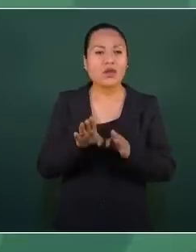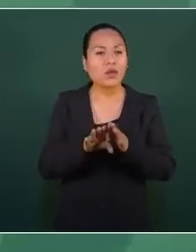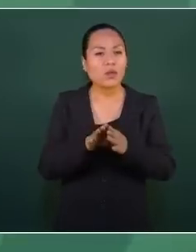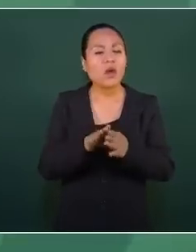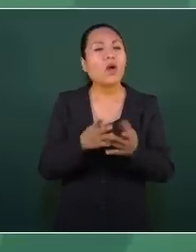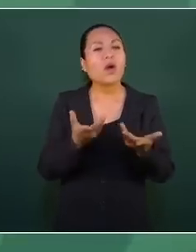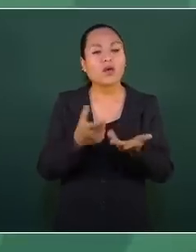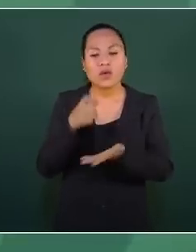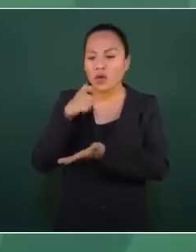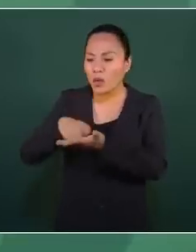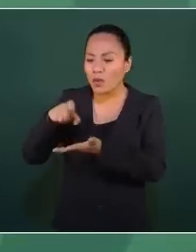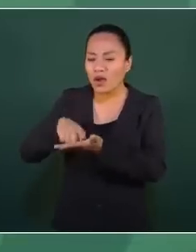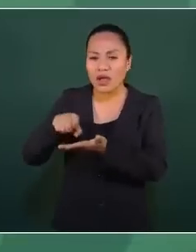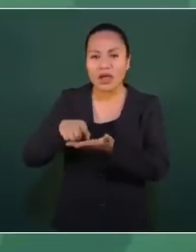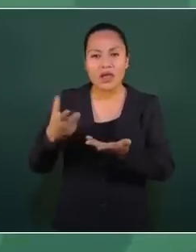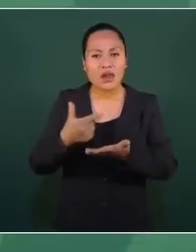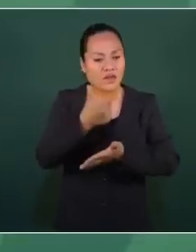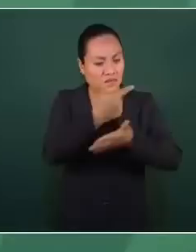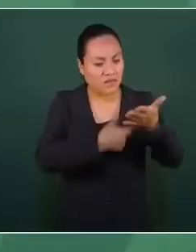medicamentos.